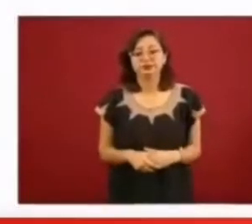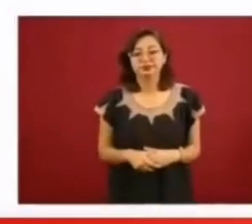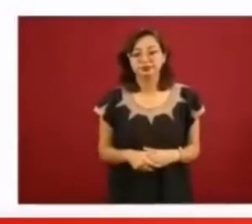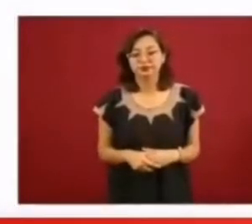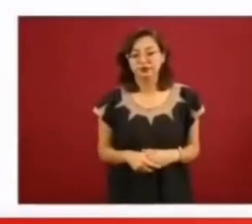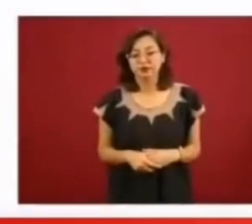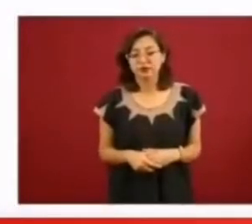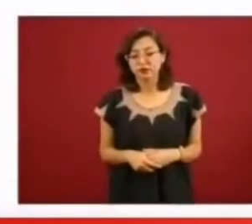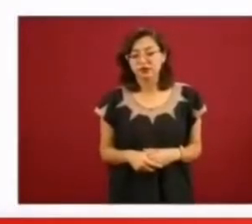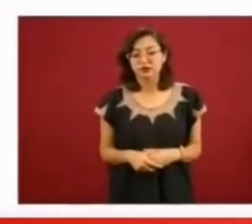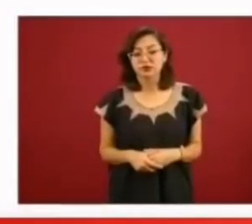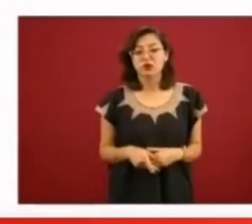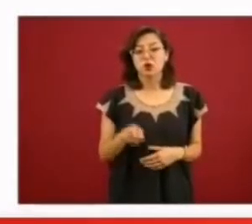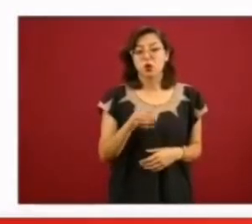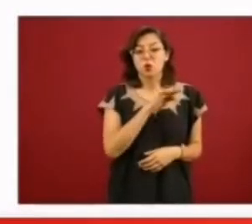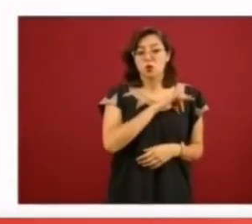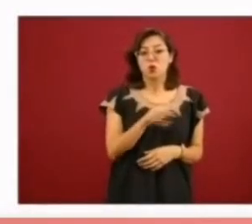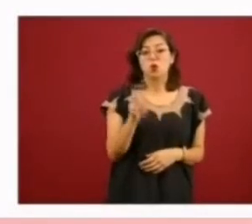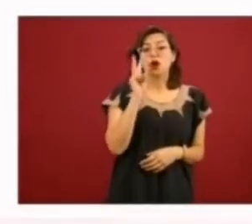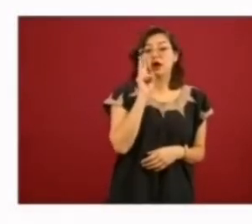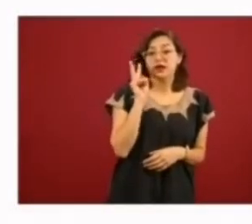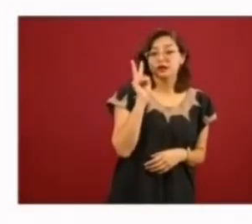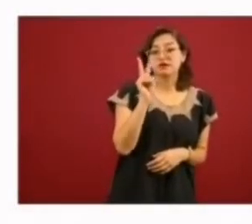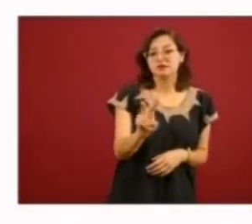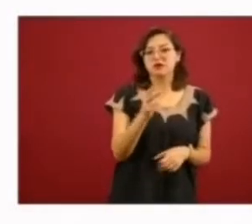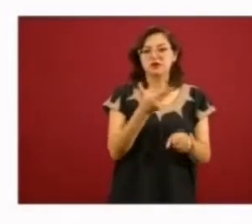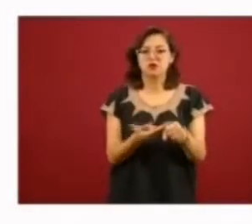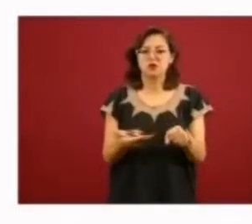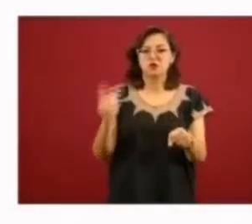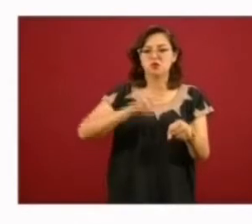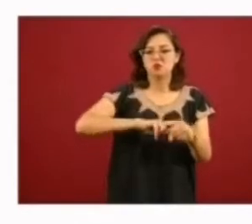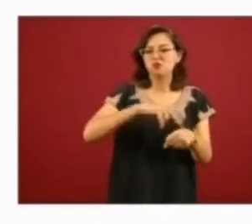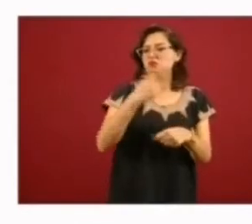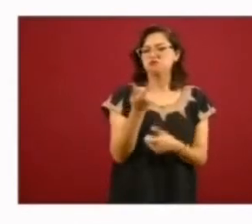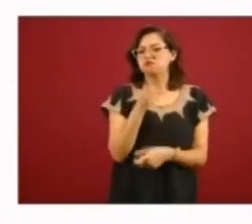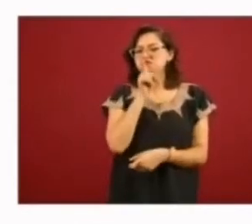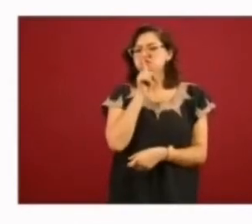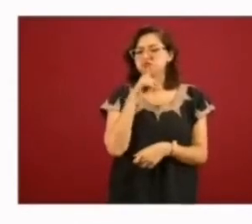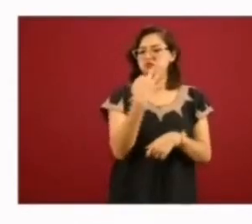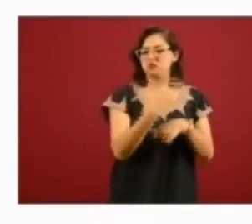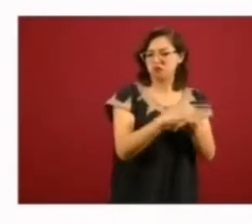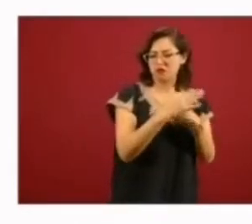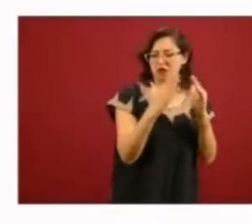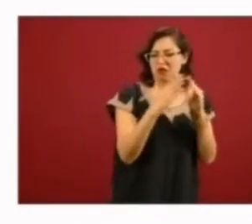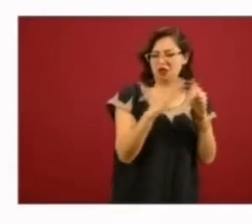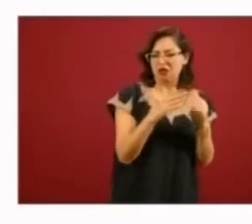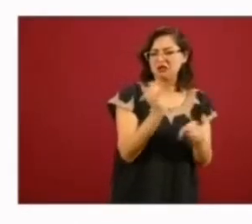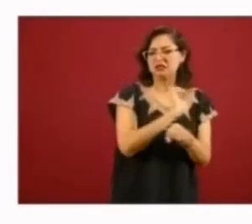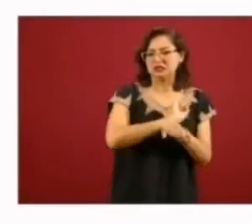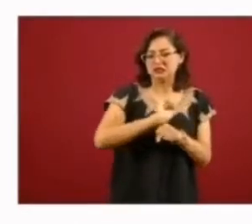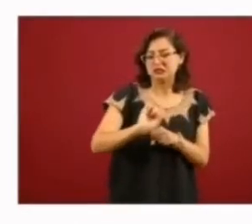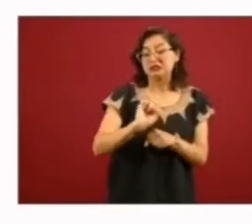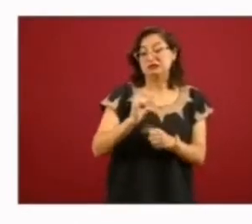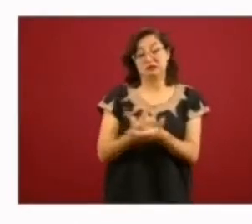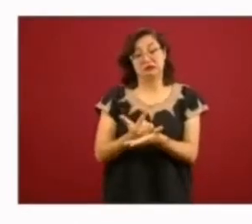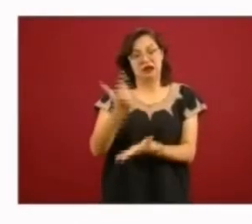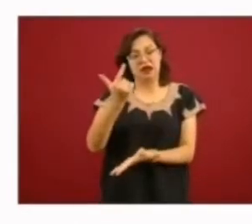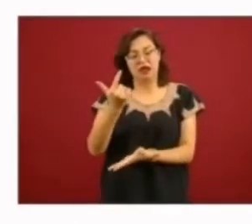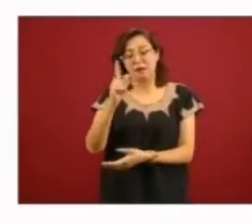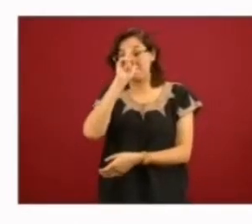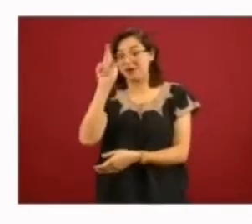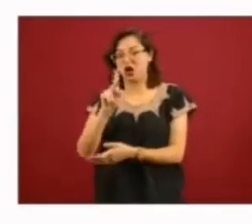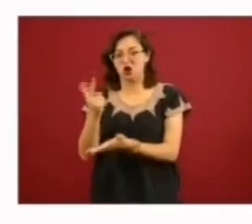en sus distintos tipos de presentación clínica los casos ambulatorios o leves, los casos estables, graves y críticos, tanto